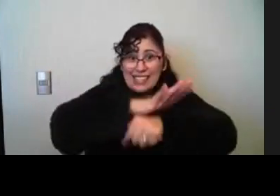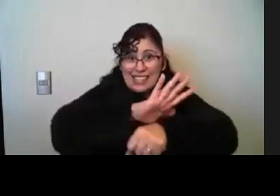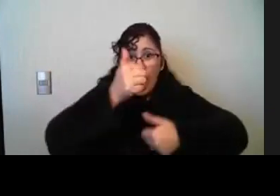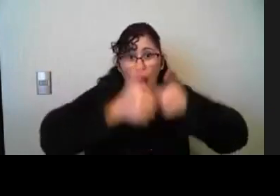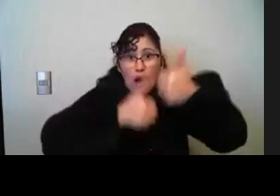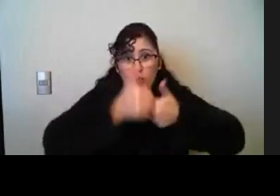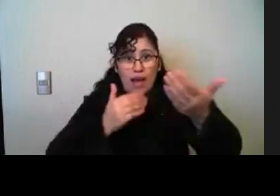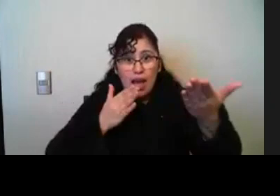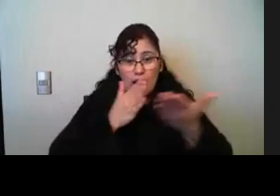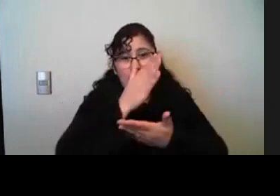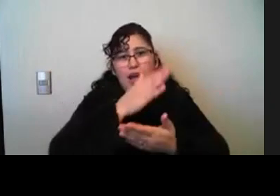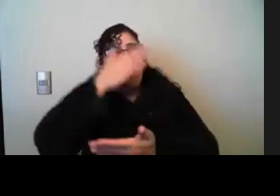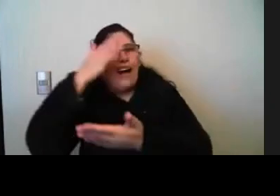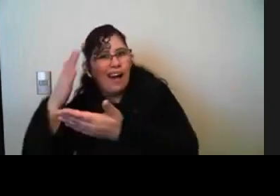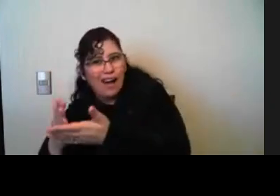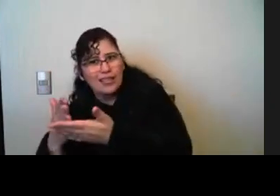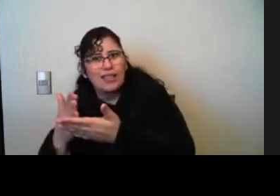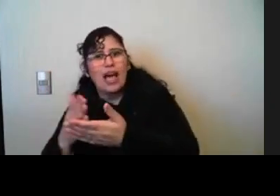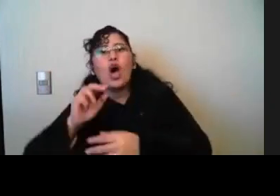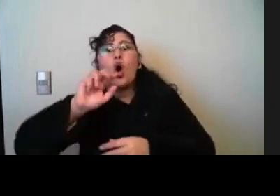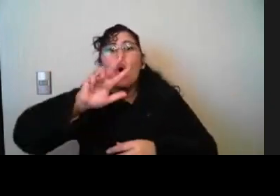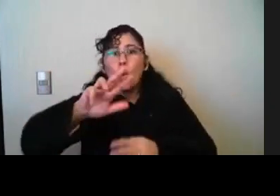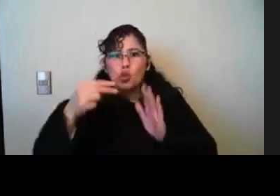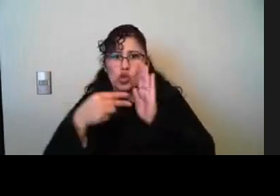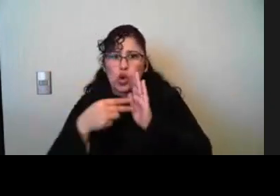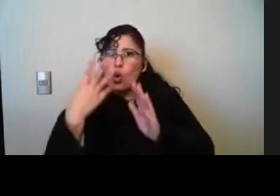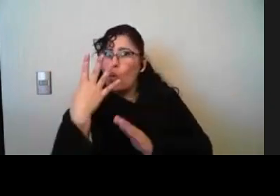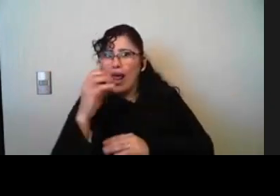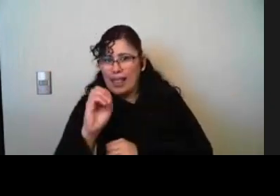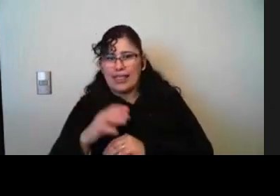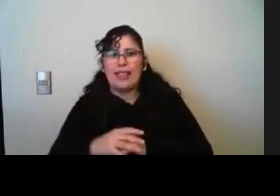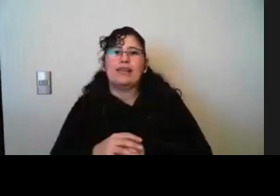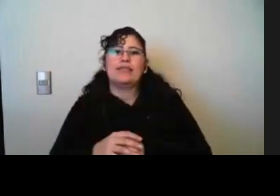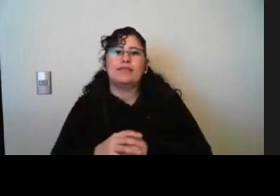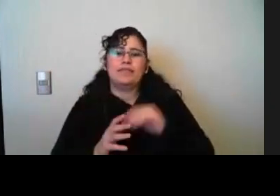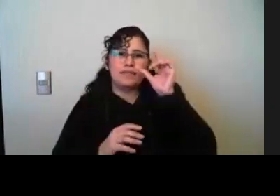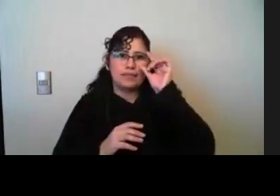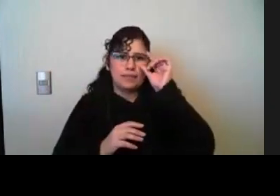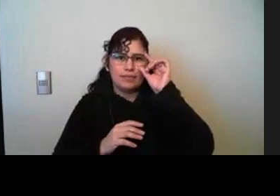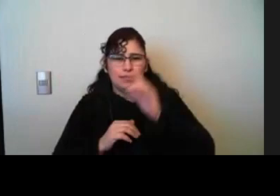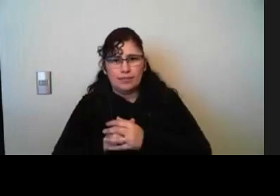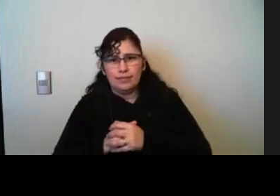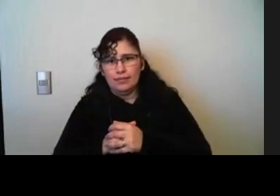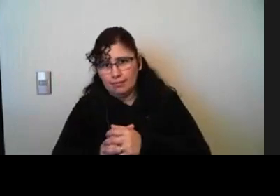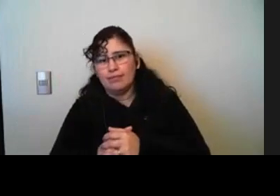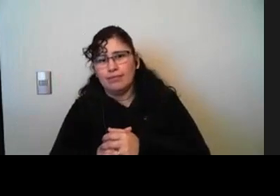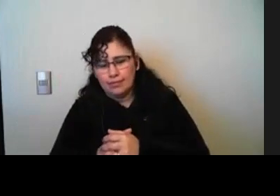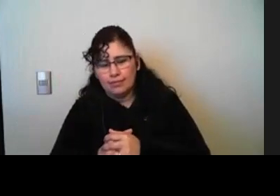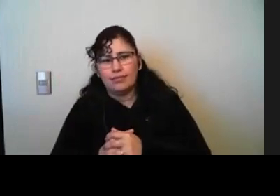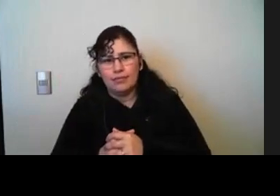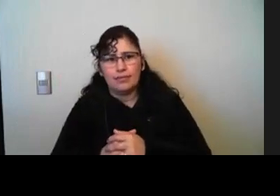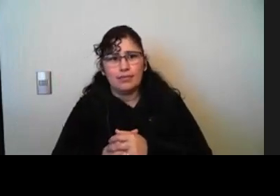el inicio de clases para aquellos que no vayan a dar el test corto número 2. Como siempre, va a